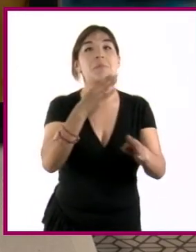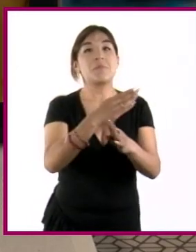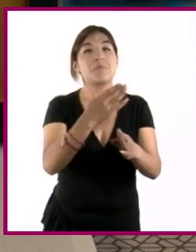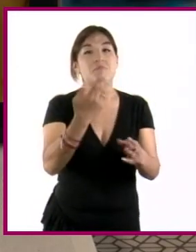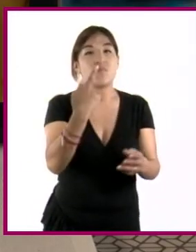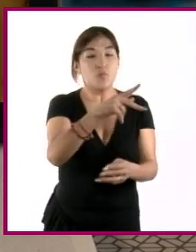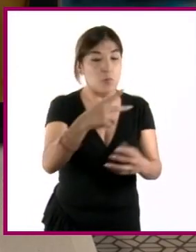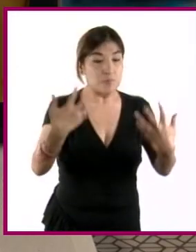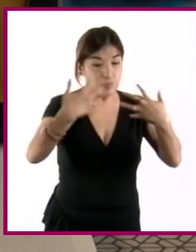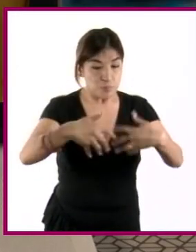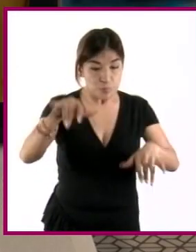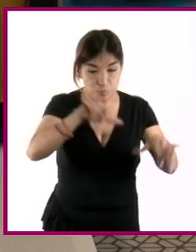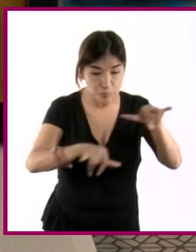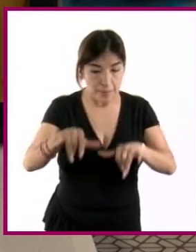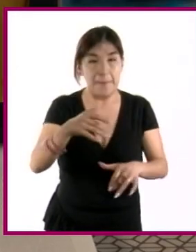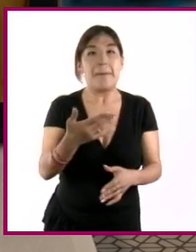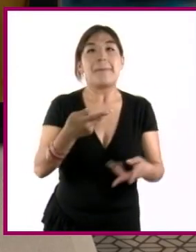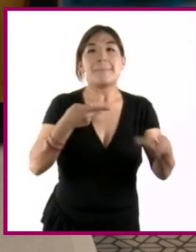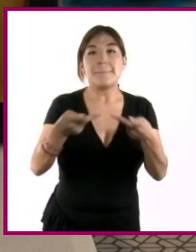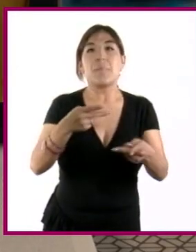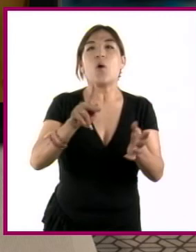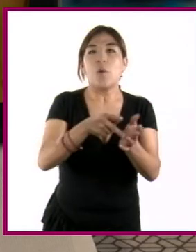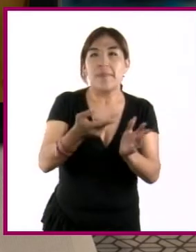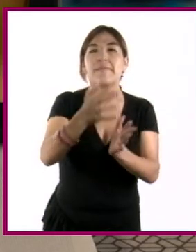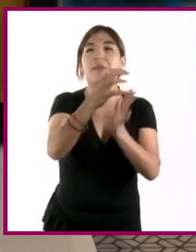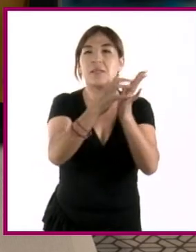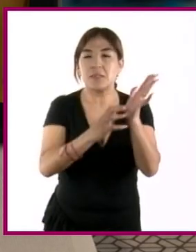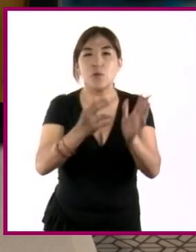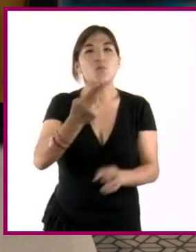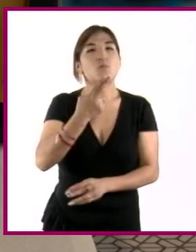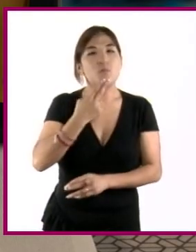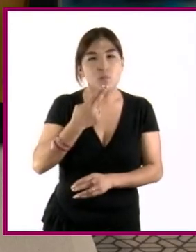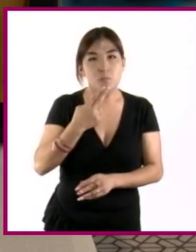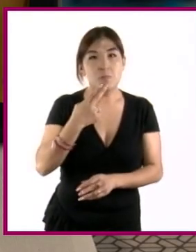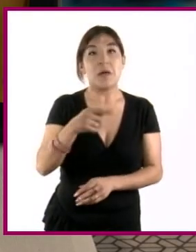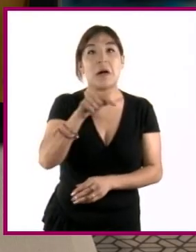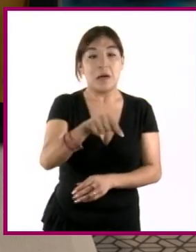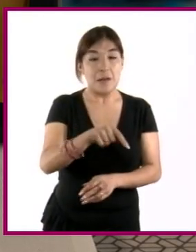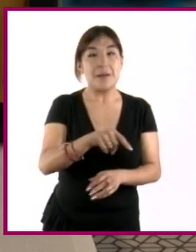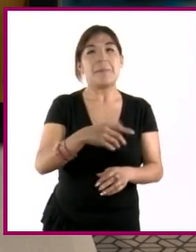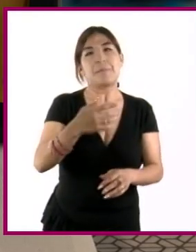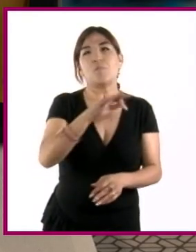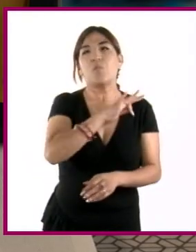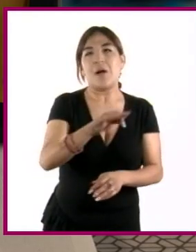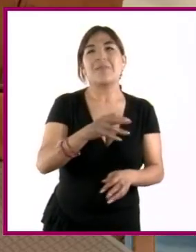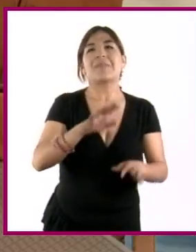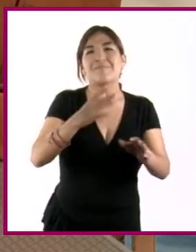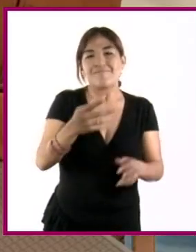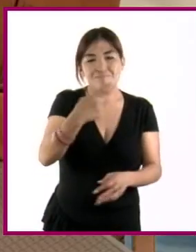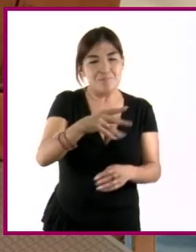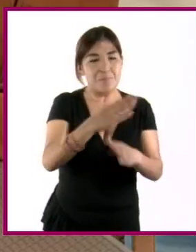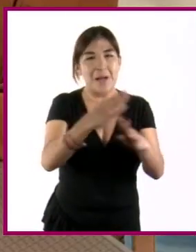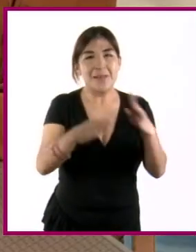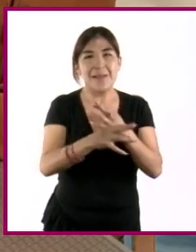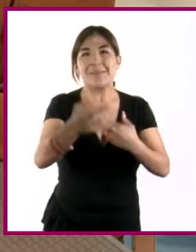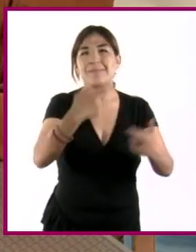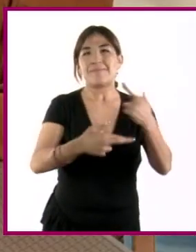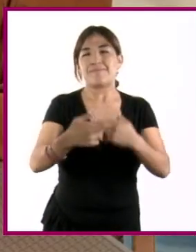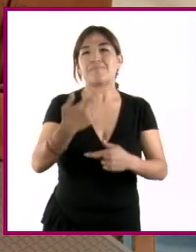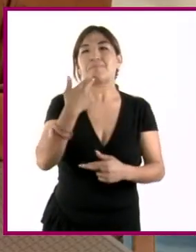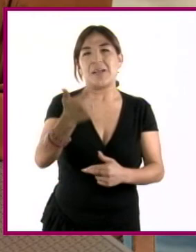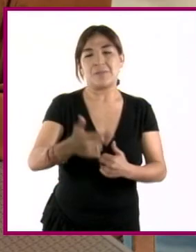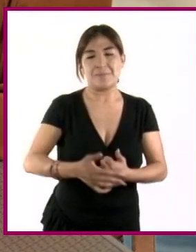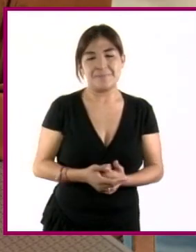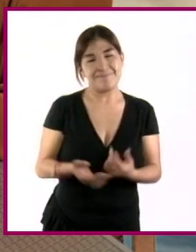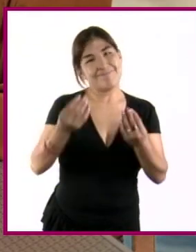primas que puedan reutilizarse, reciclarse y sistemas que permitan recuperar mejor los productos. Adiós, doctora. Muchas